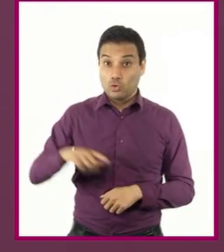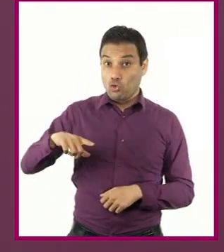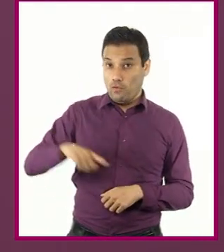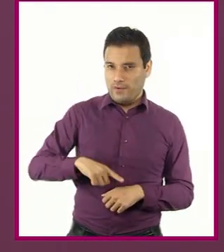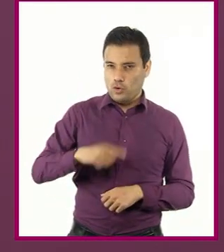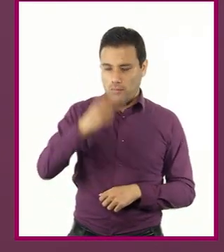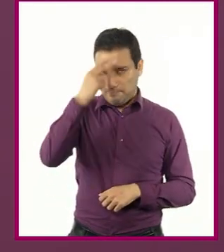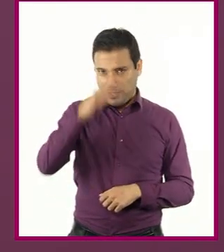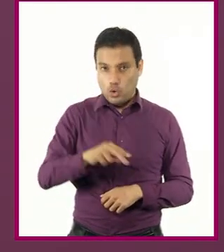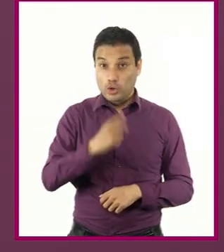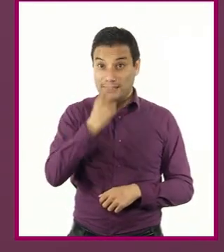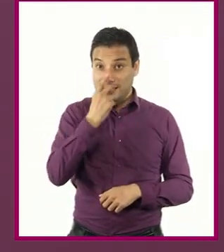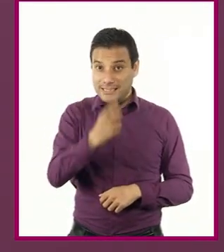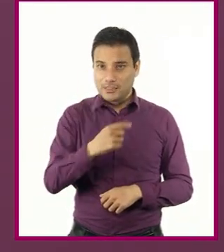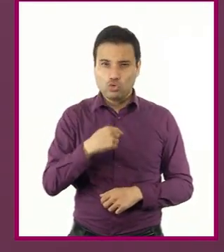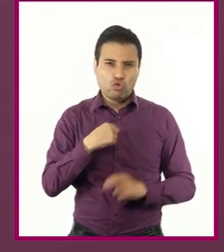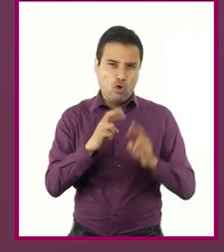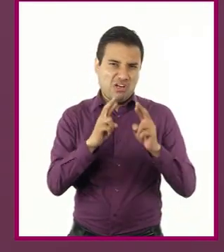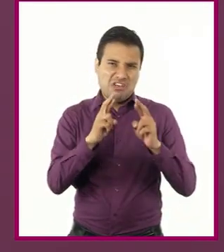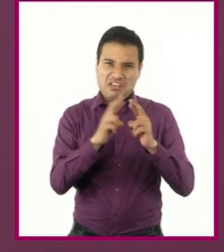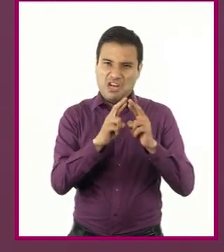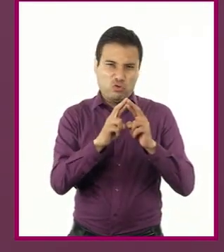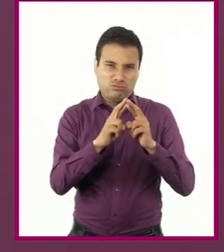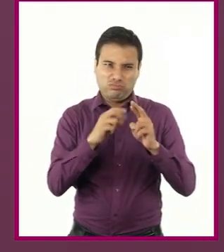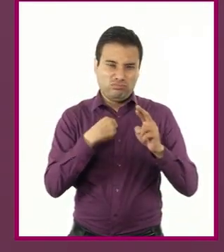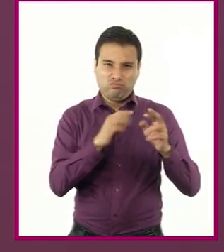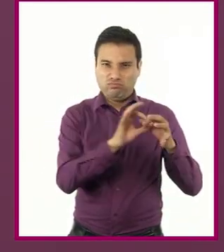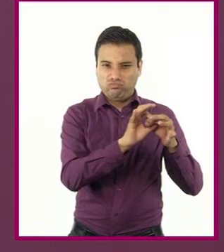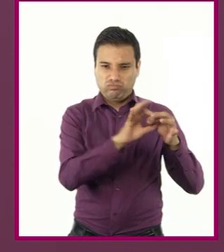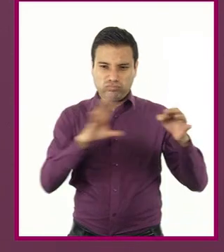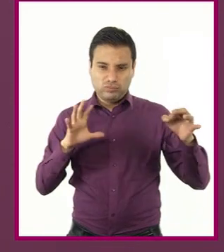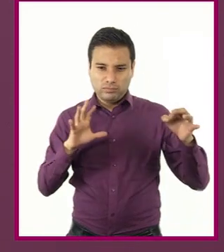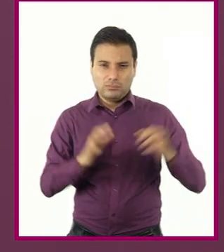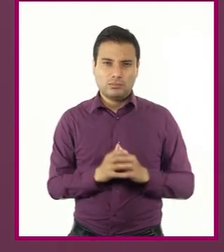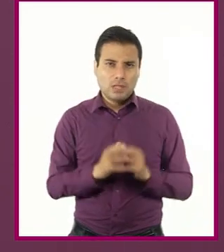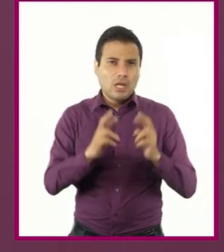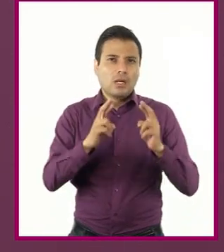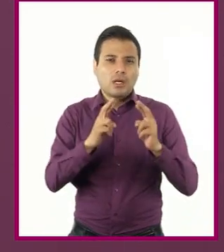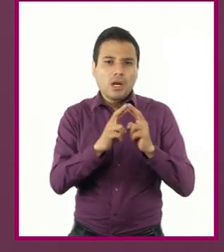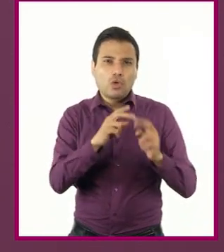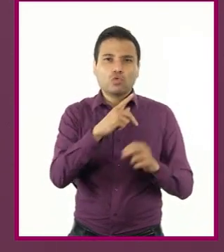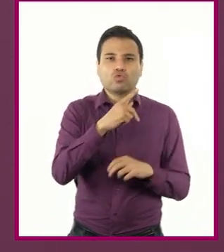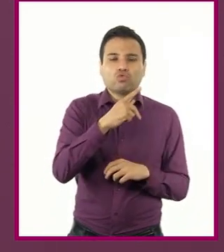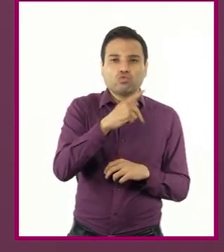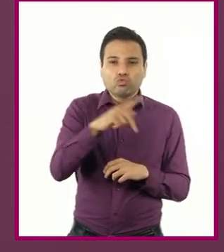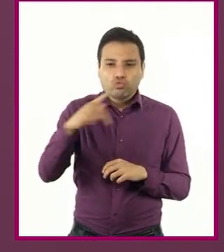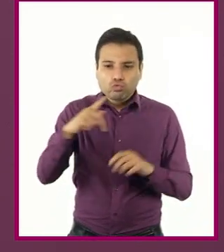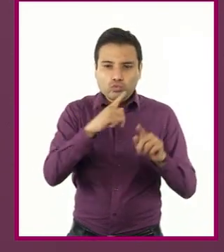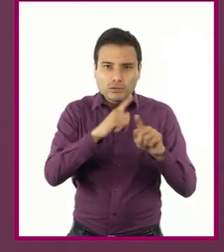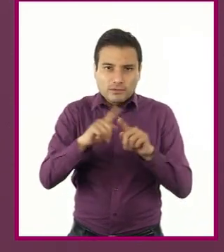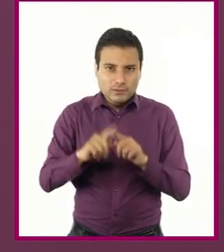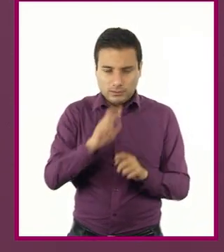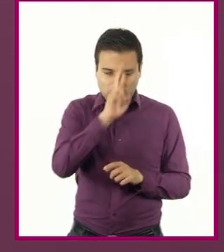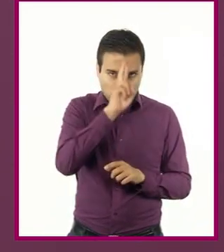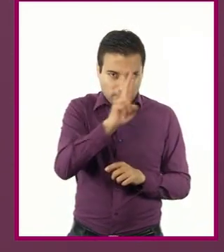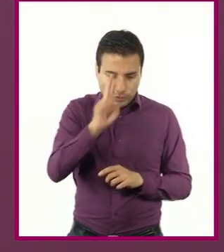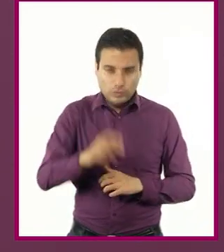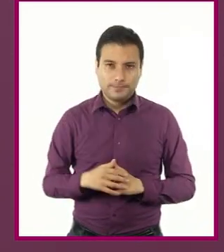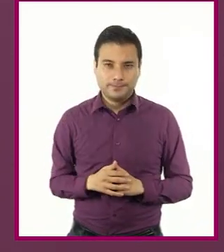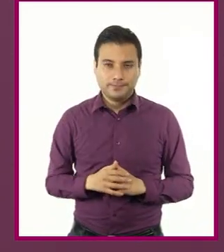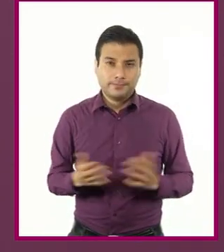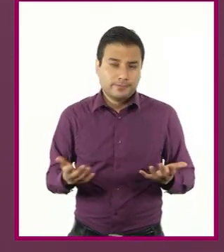laico, lo cual significa que hace efectivo el respeto a cualquier creencia religiosa dentro del país. Una